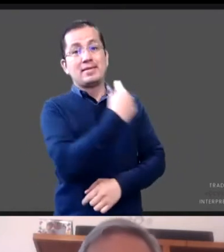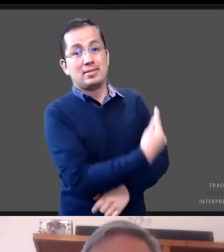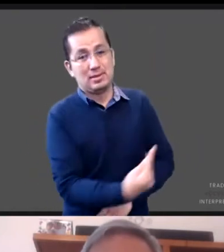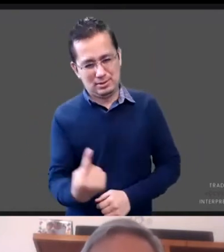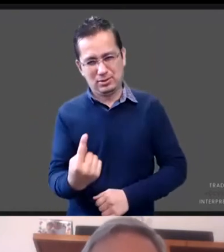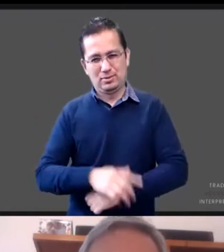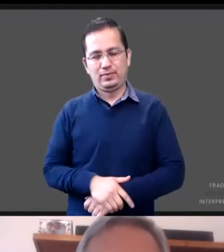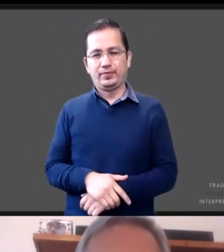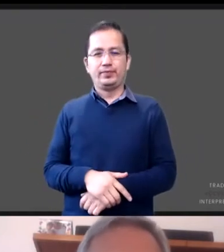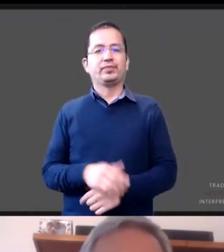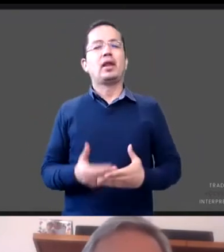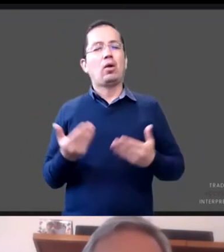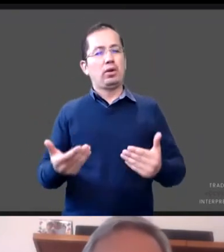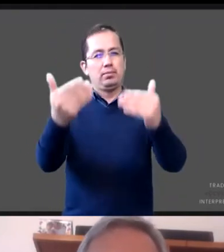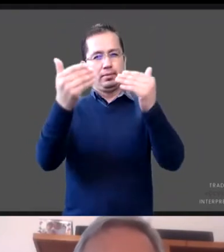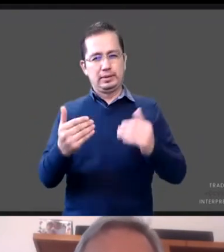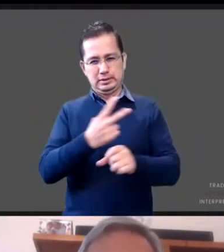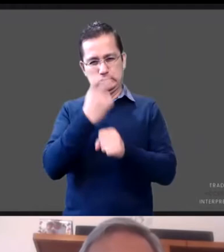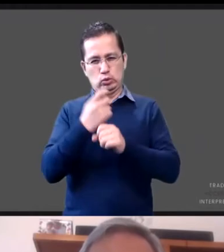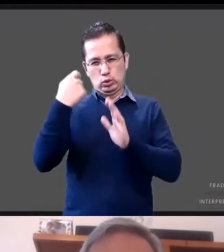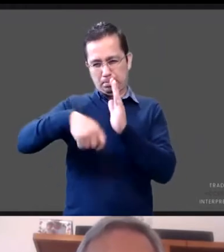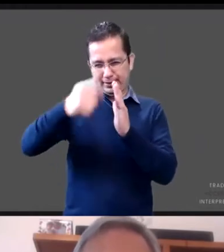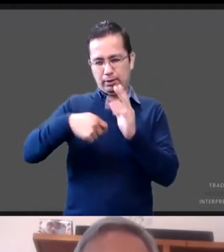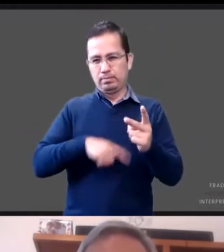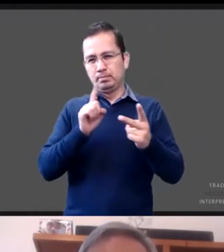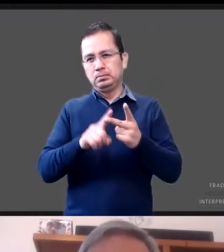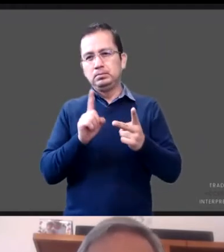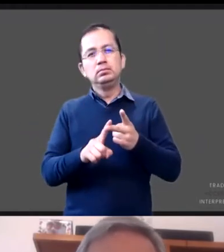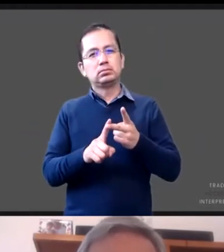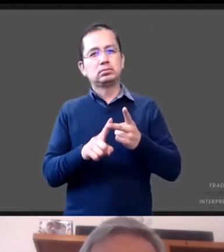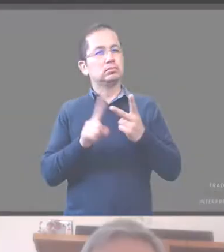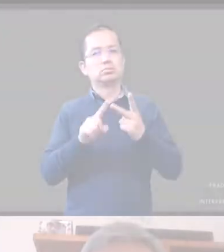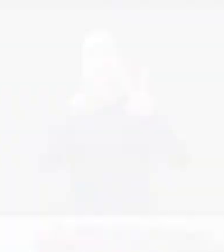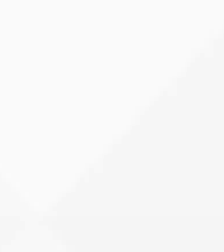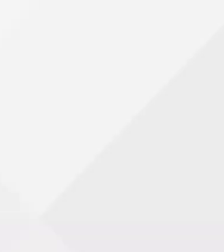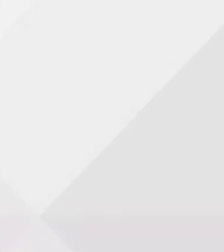video, que entiendo, si no me equivoco, Tere, es sobre salud.